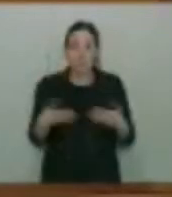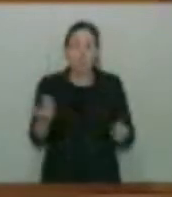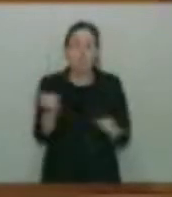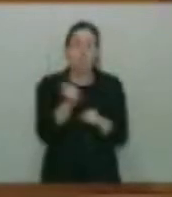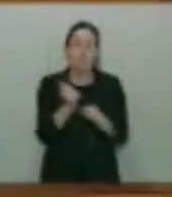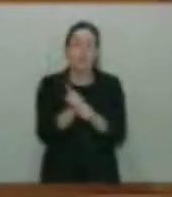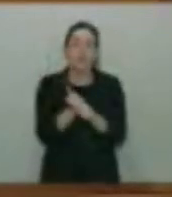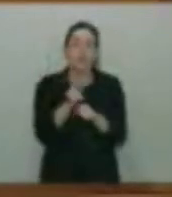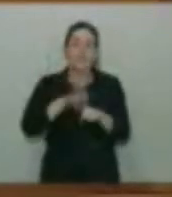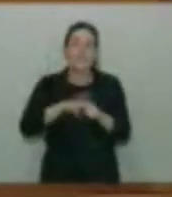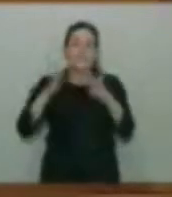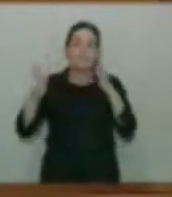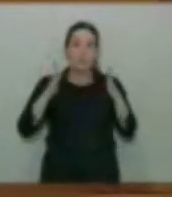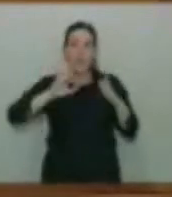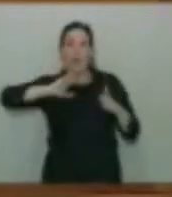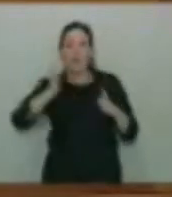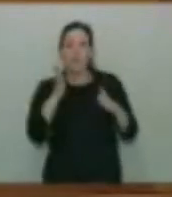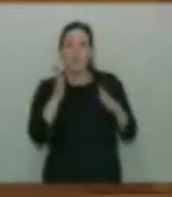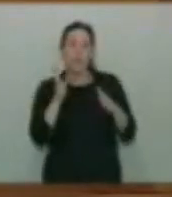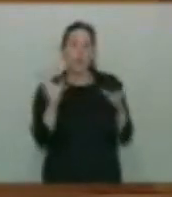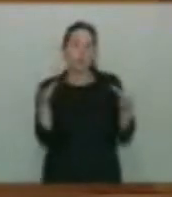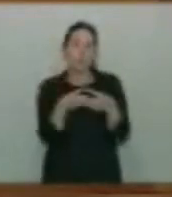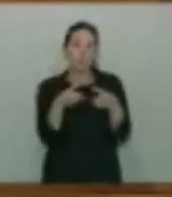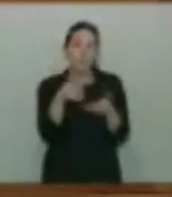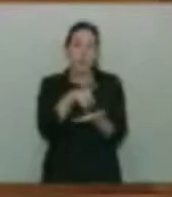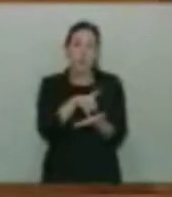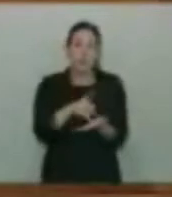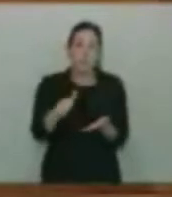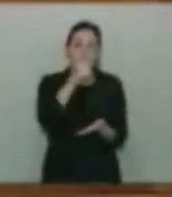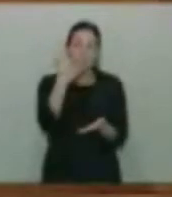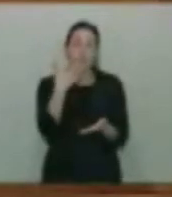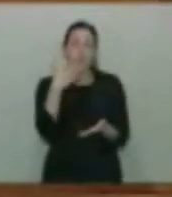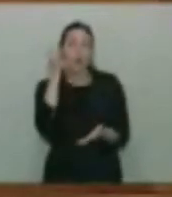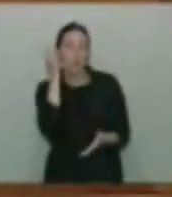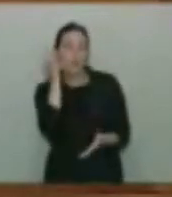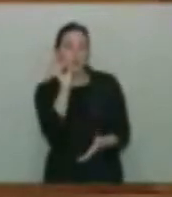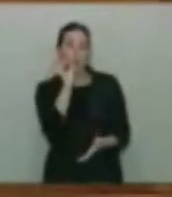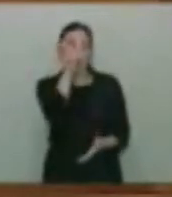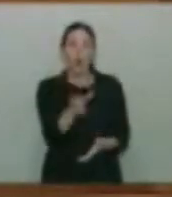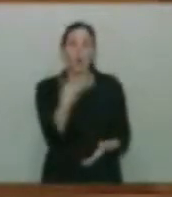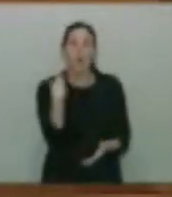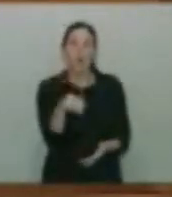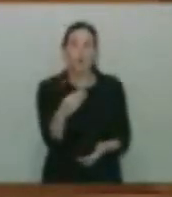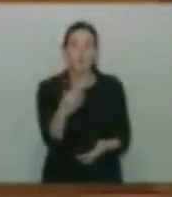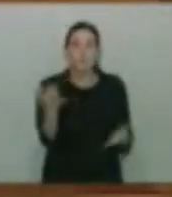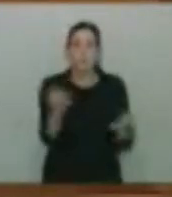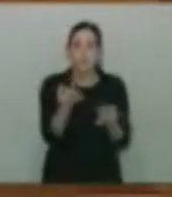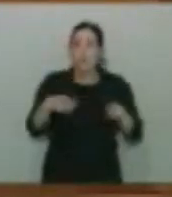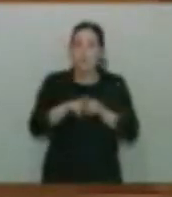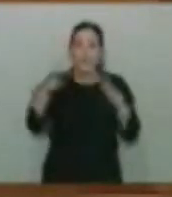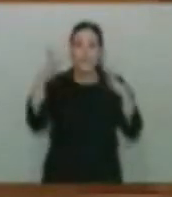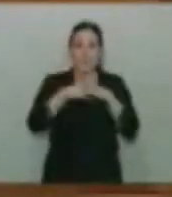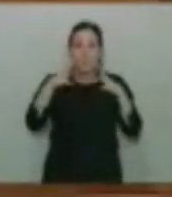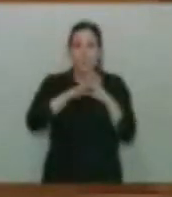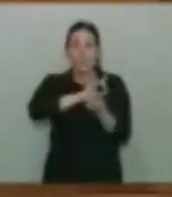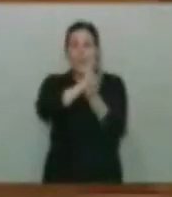afecta principalmente a los colectivos más vulnerables, es precisamente a las mujeres y a los jóvenes. Pero eso hay que atacarlo de forma estructural, atacando